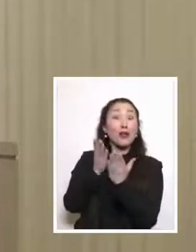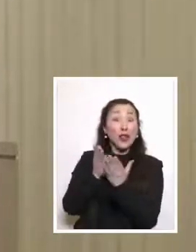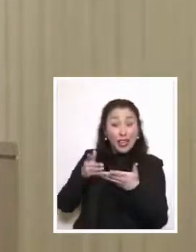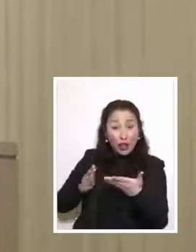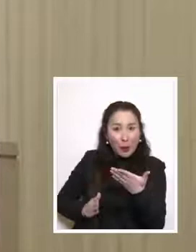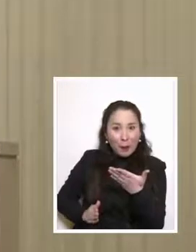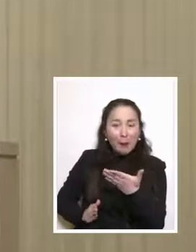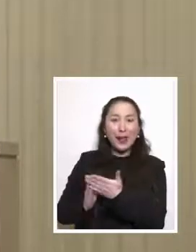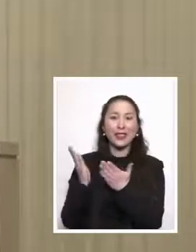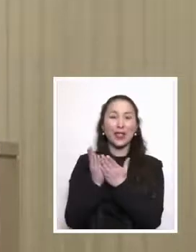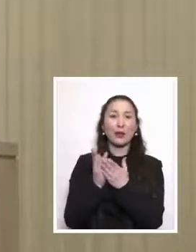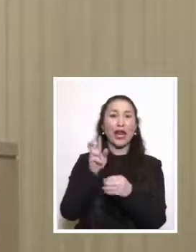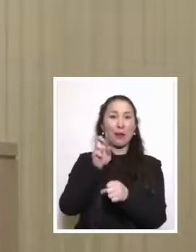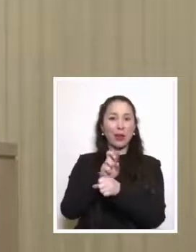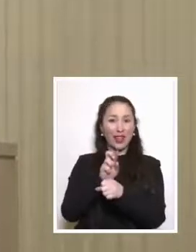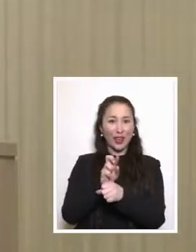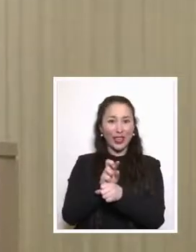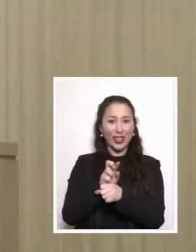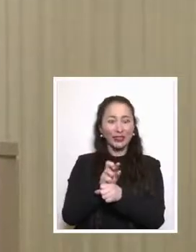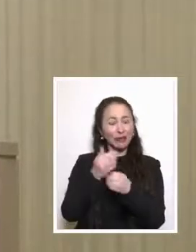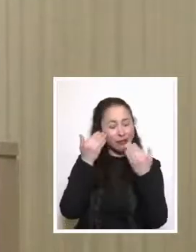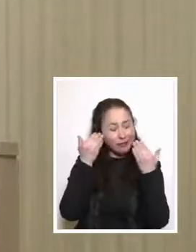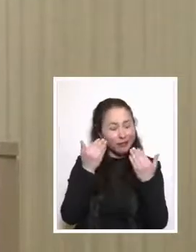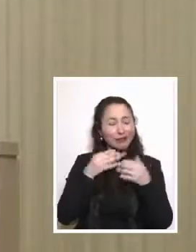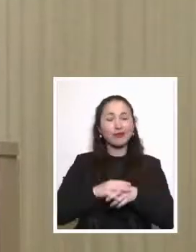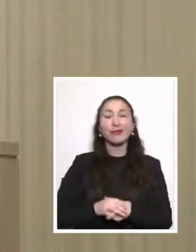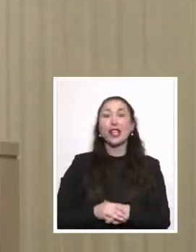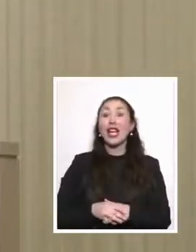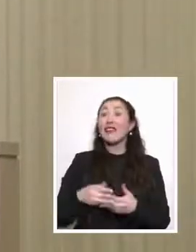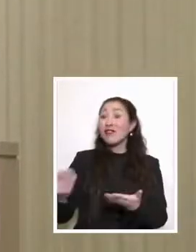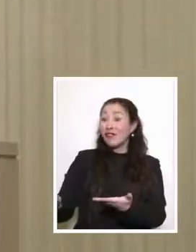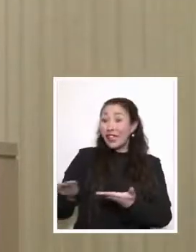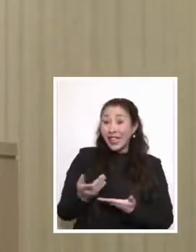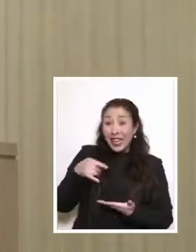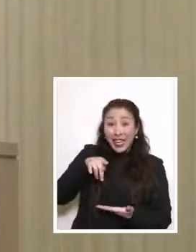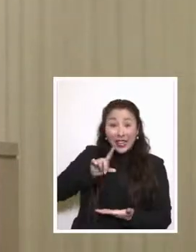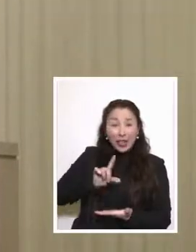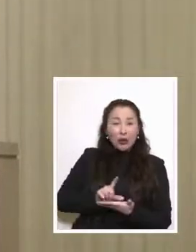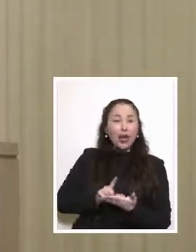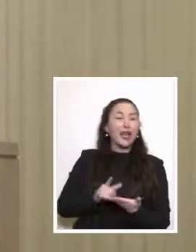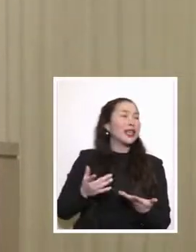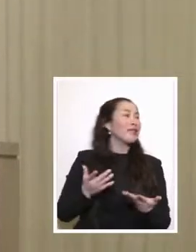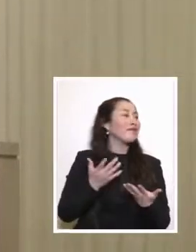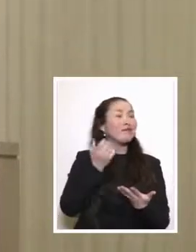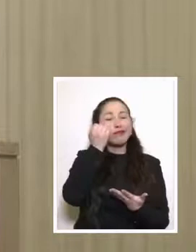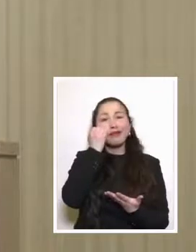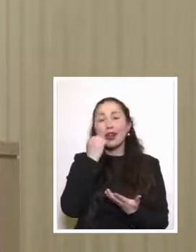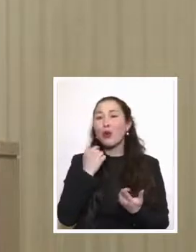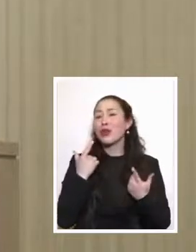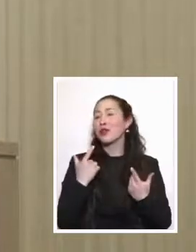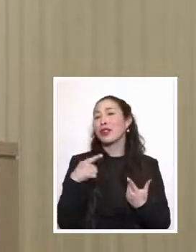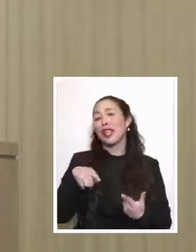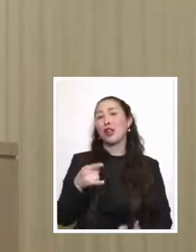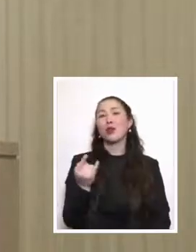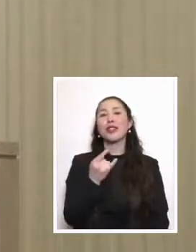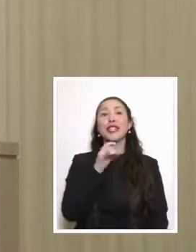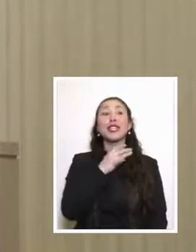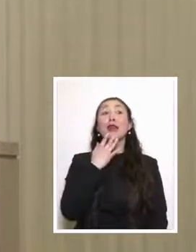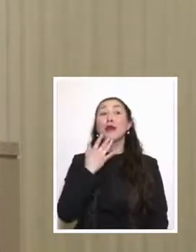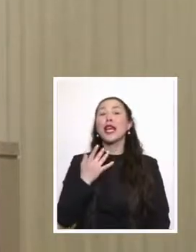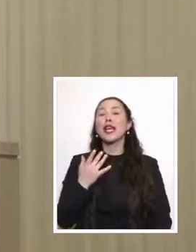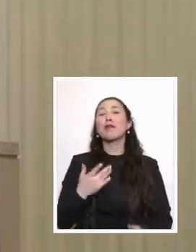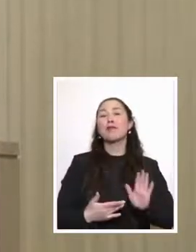pedagogía. Es un privilegio recibirles en la Casa Central de la Universidad de Chile para la presentación